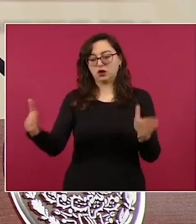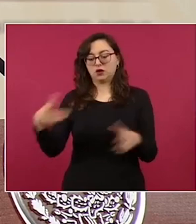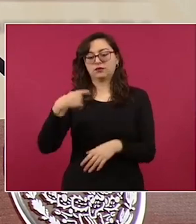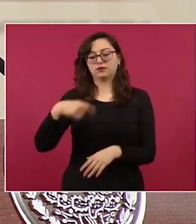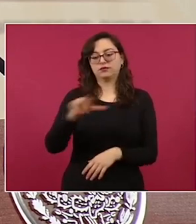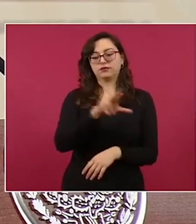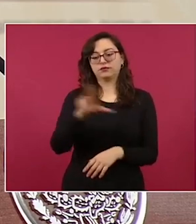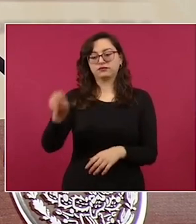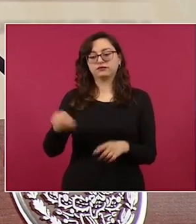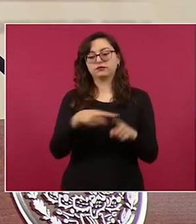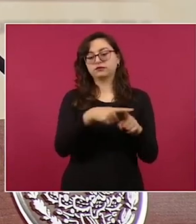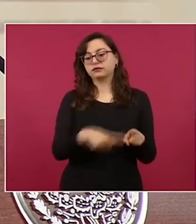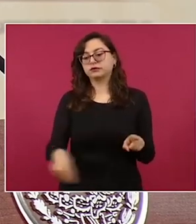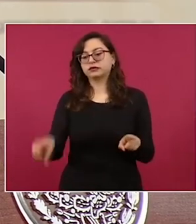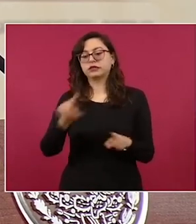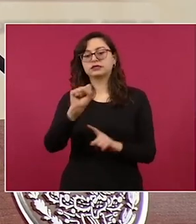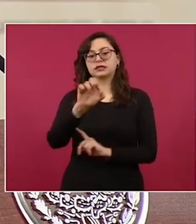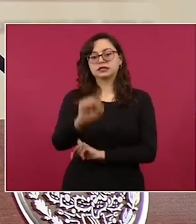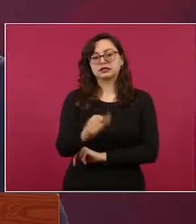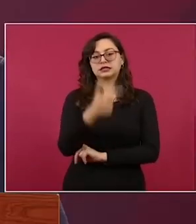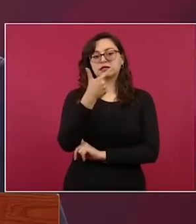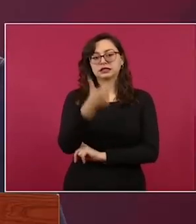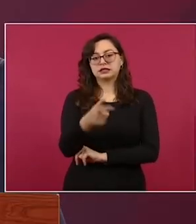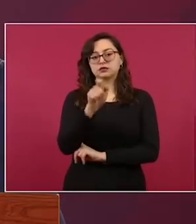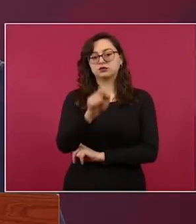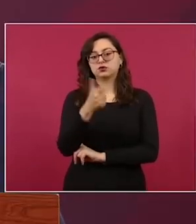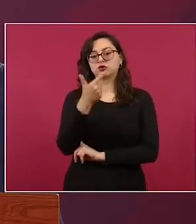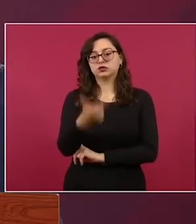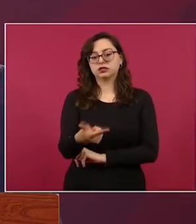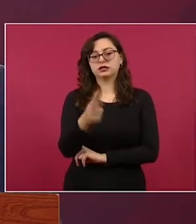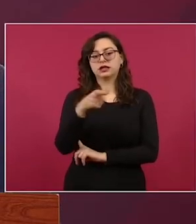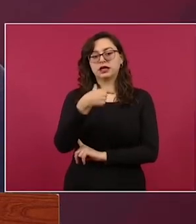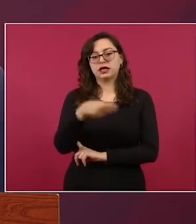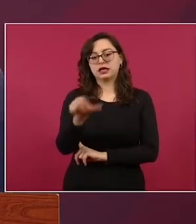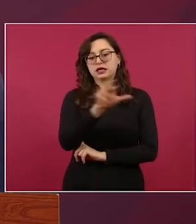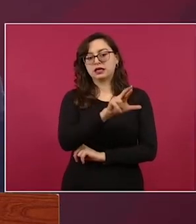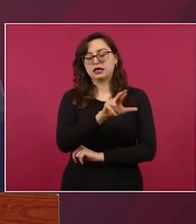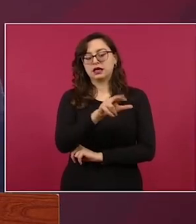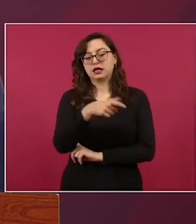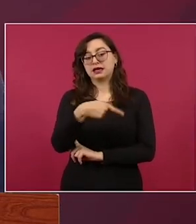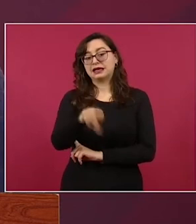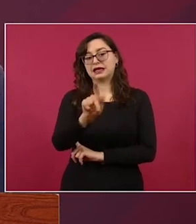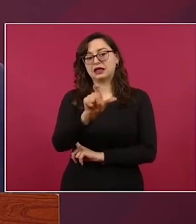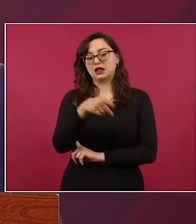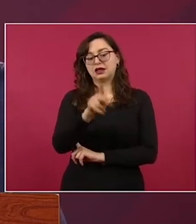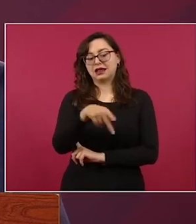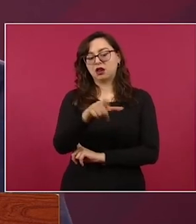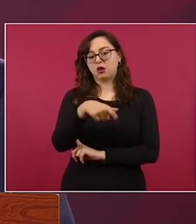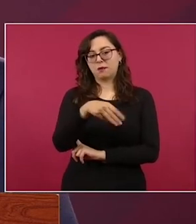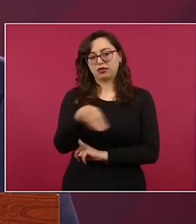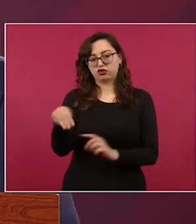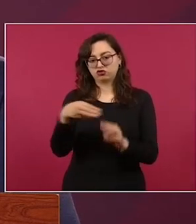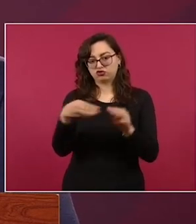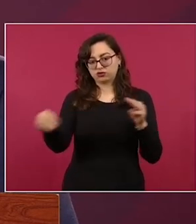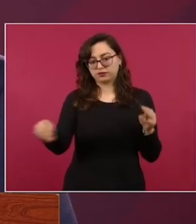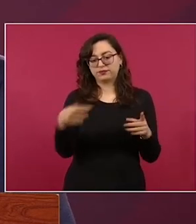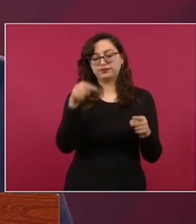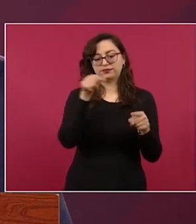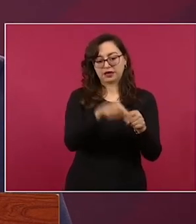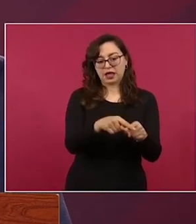67.7 kilómetros de Playa del Carmen a Tulum. En cada uno de estos dos puntos del Tren